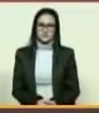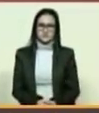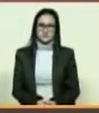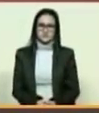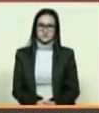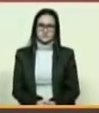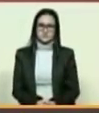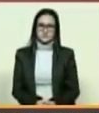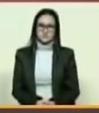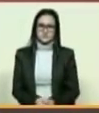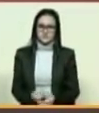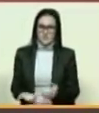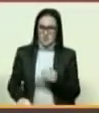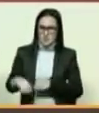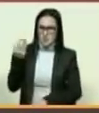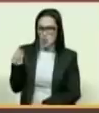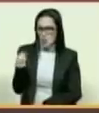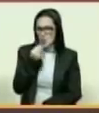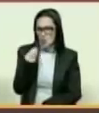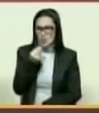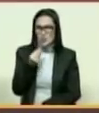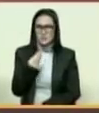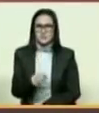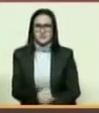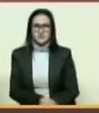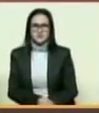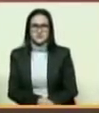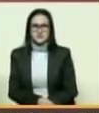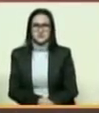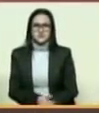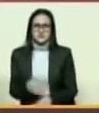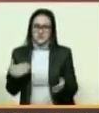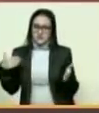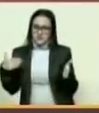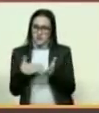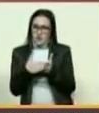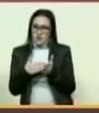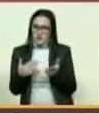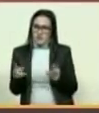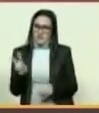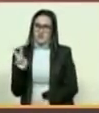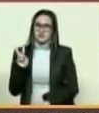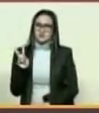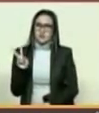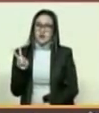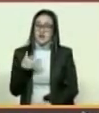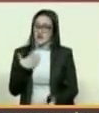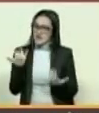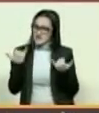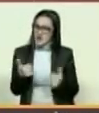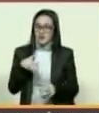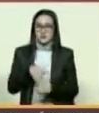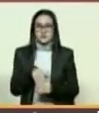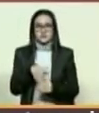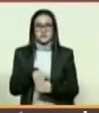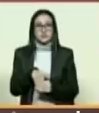económica, promoviendo medidas coercitivas unilaterales contra Venezuela, exigiendo elecciones ya.